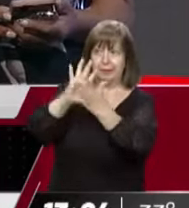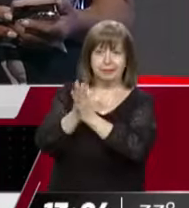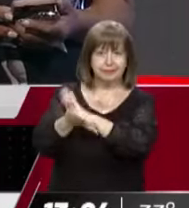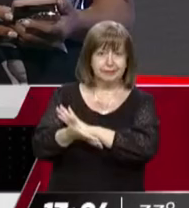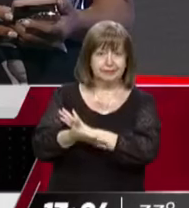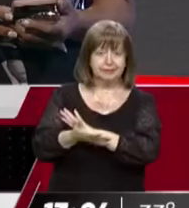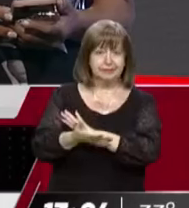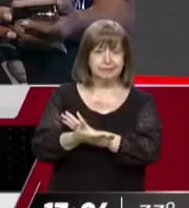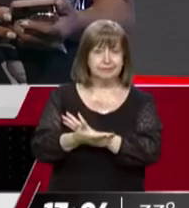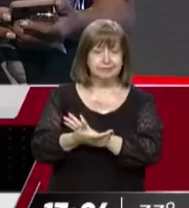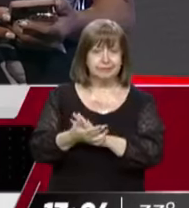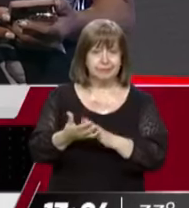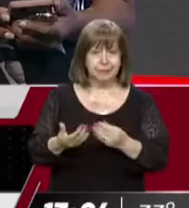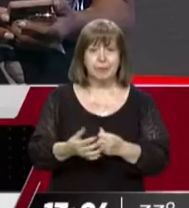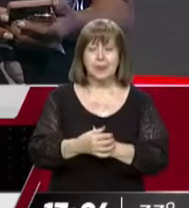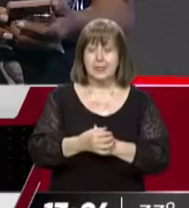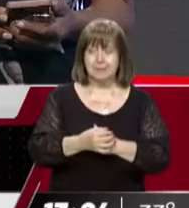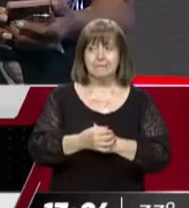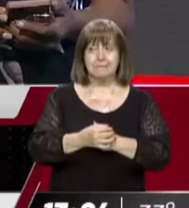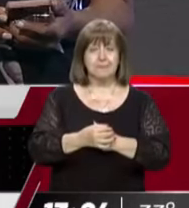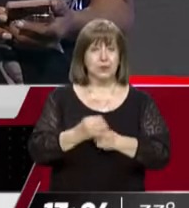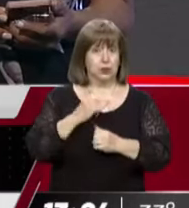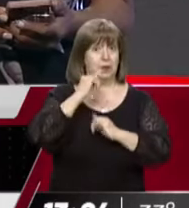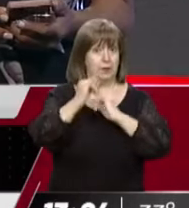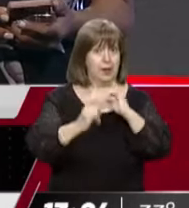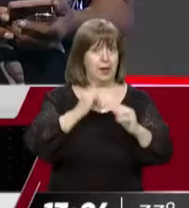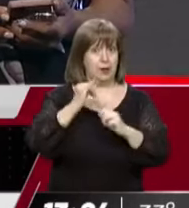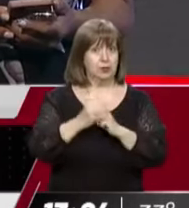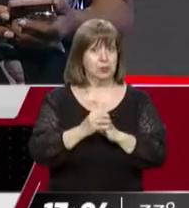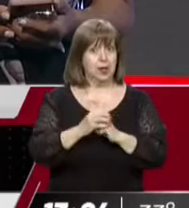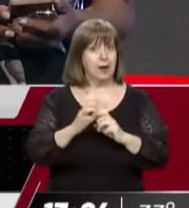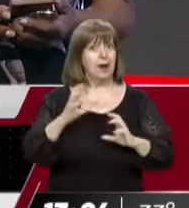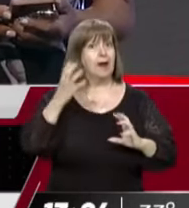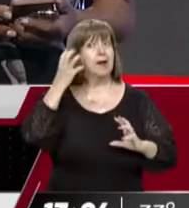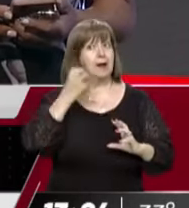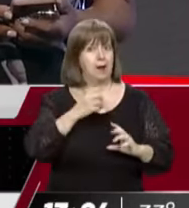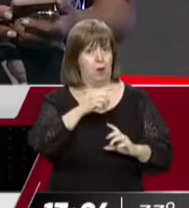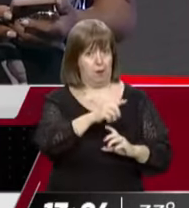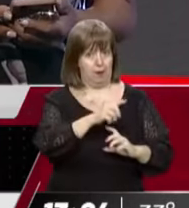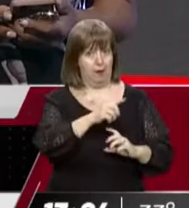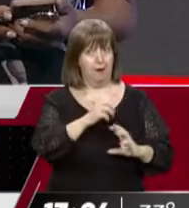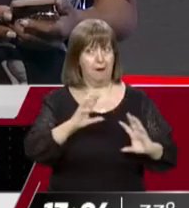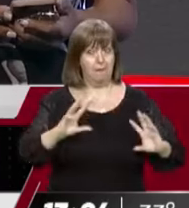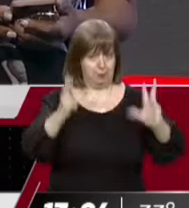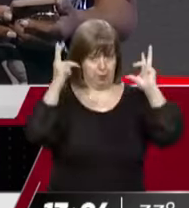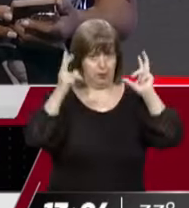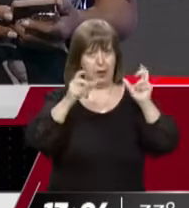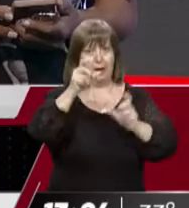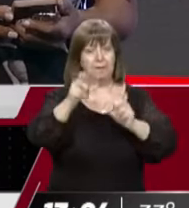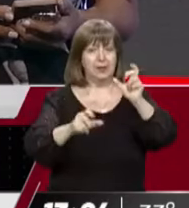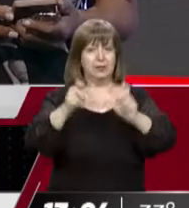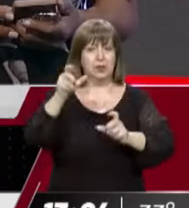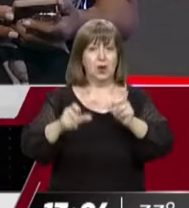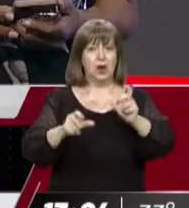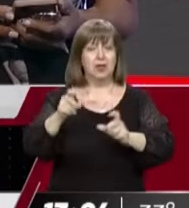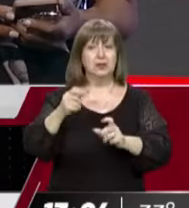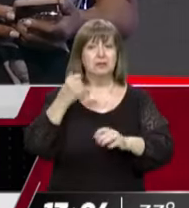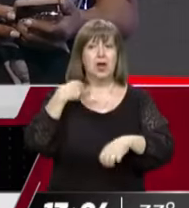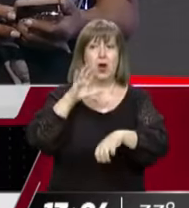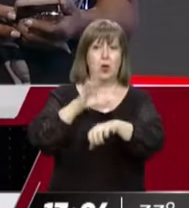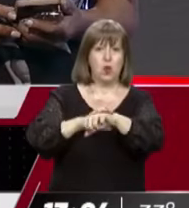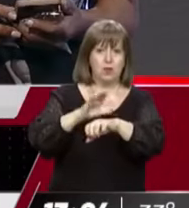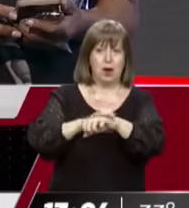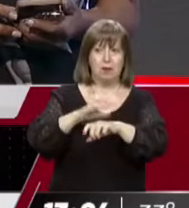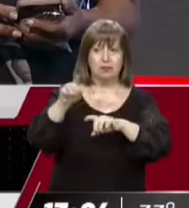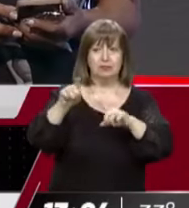Es muy buena tu pregunta y te voy a decir lo que pasa. Hay enojo y hay bronca, pero no hay culpables, Julián. Han detenido muchas personas y a todas